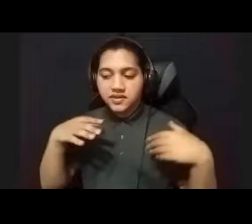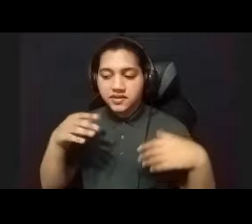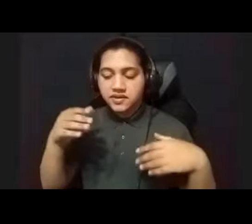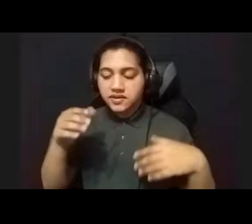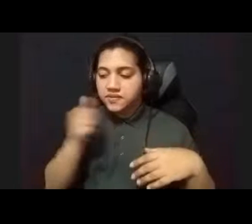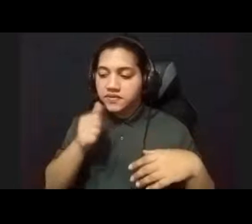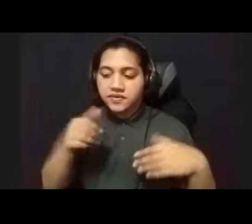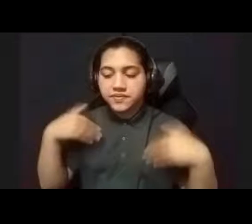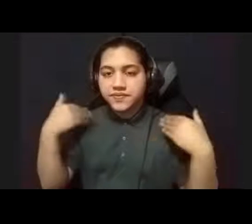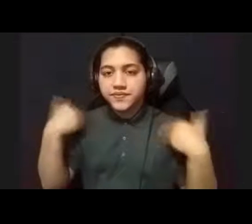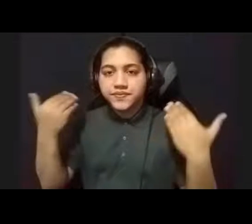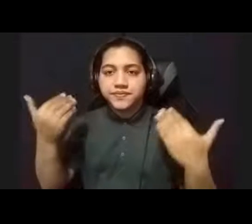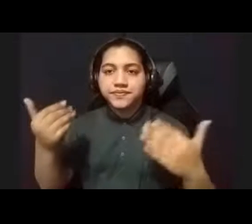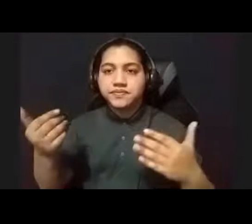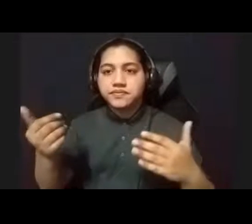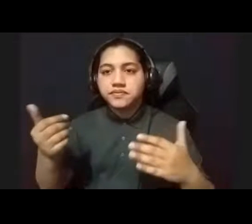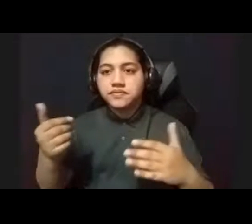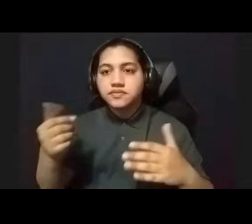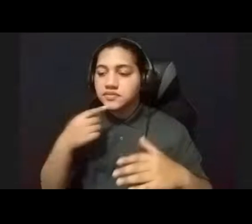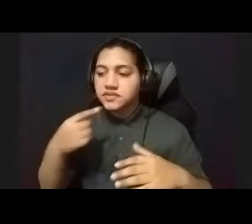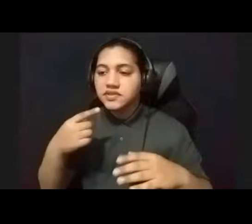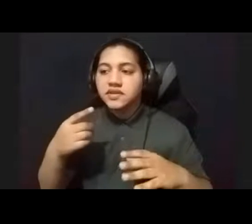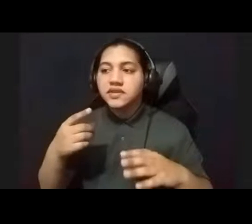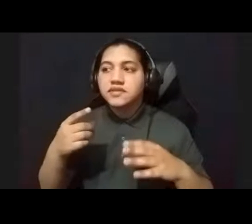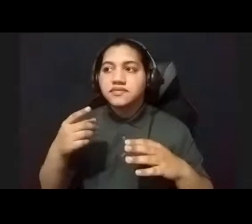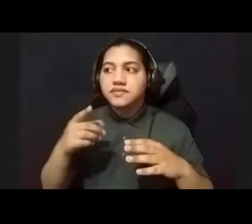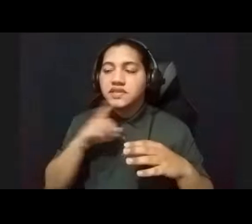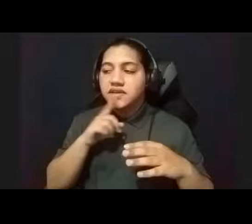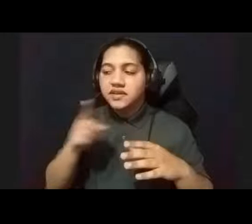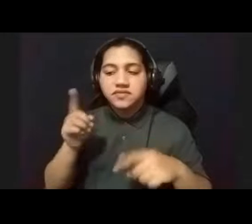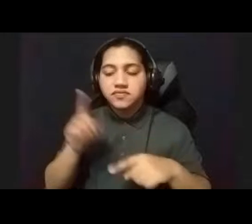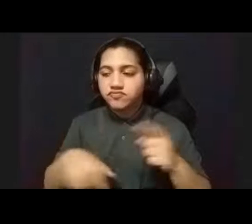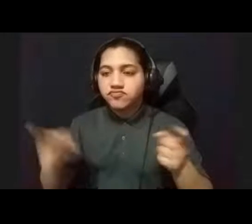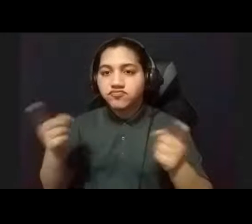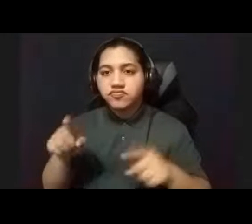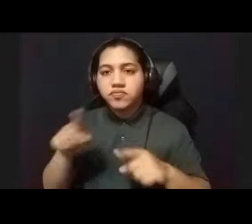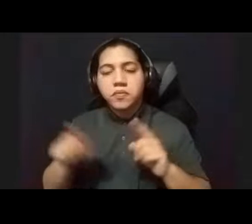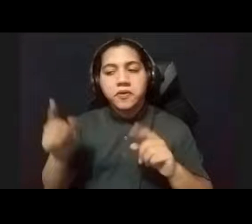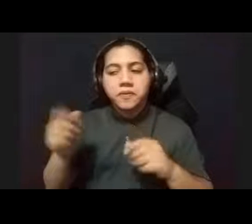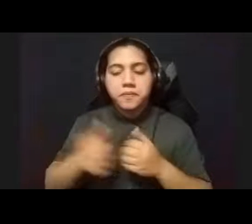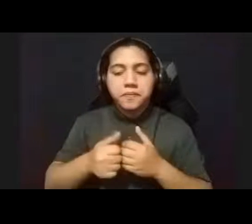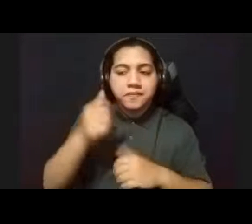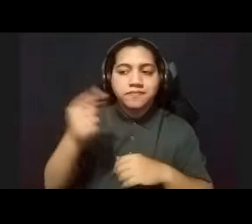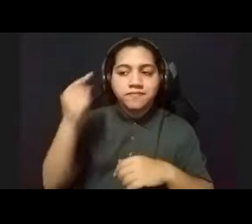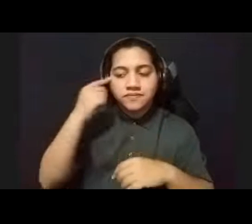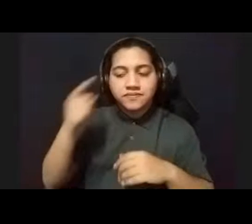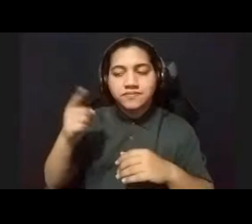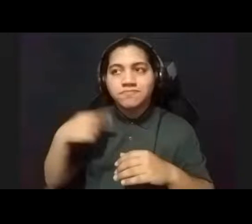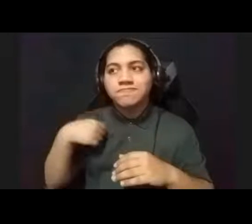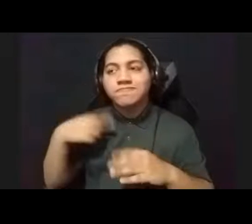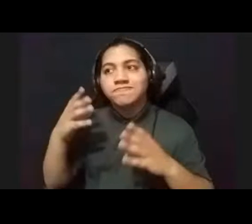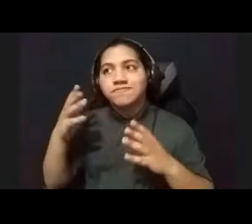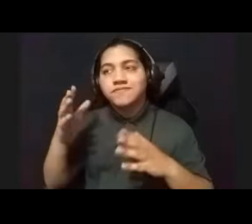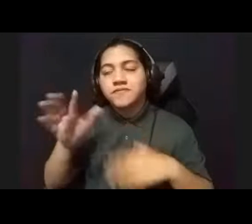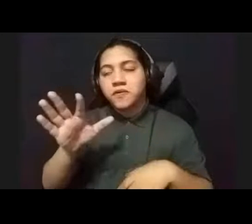decían cosas que en la realidad no podían ocurrir. Pero la mayoría pensaba que les encantaría que su padre les